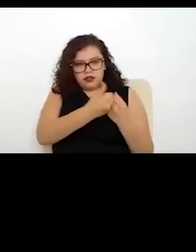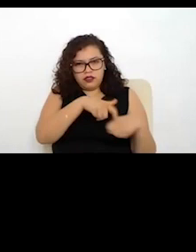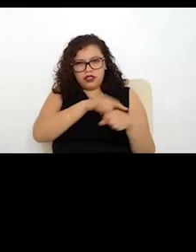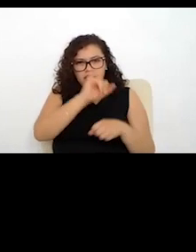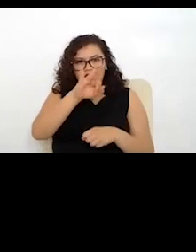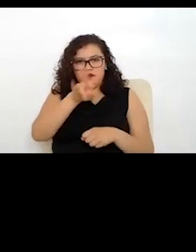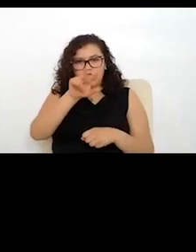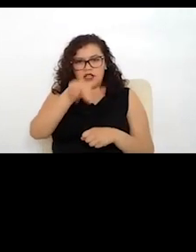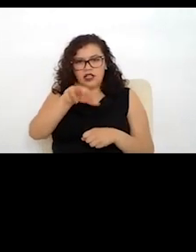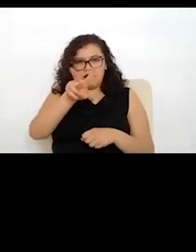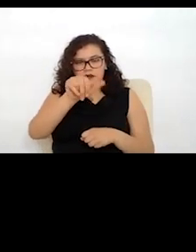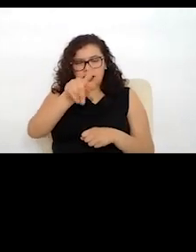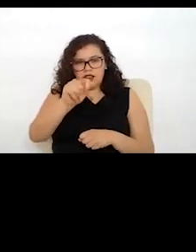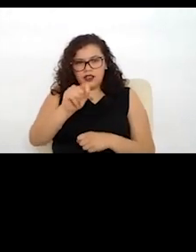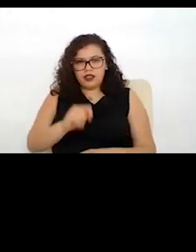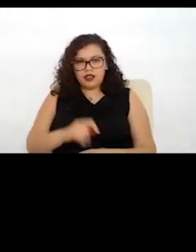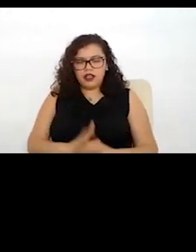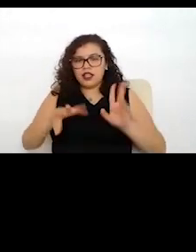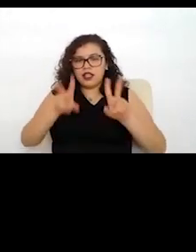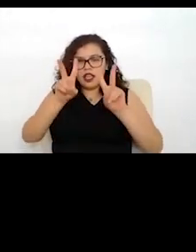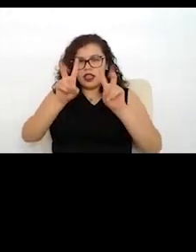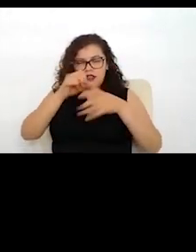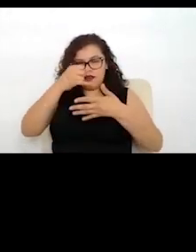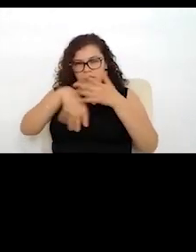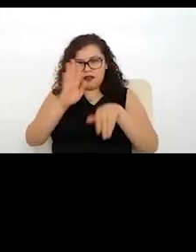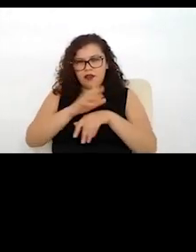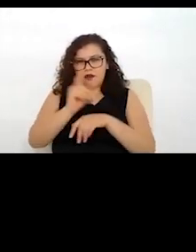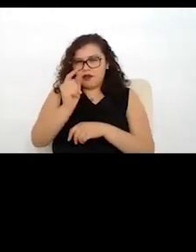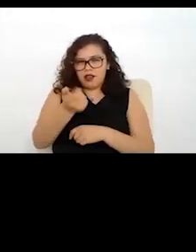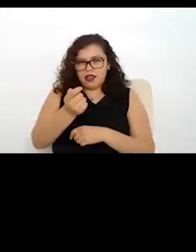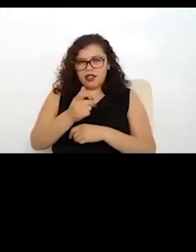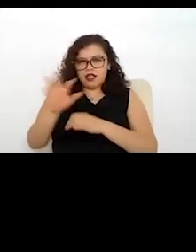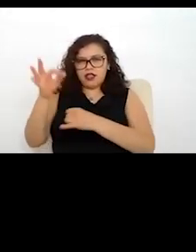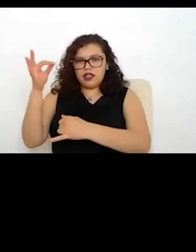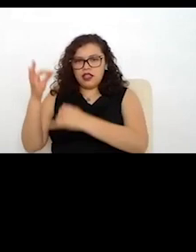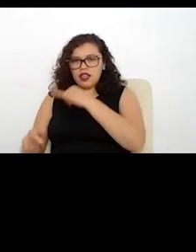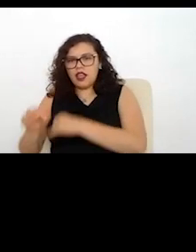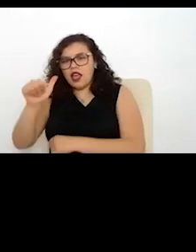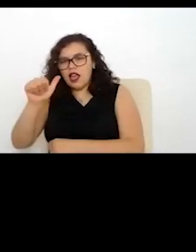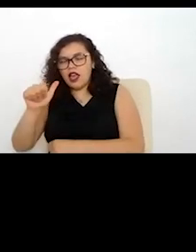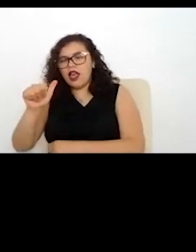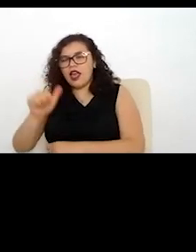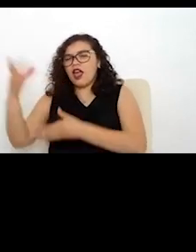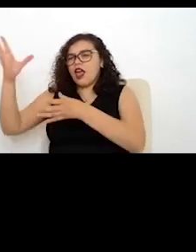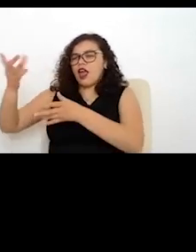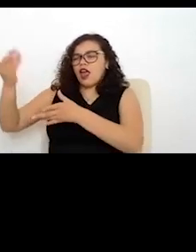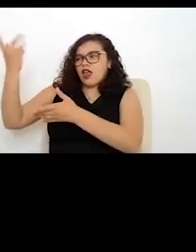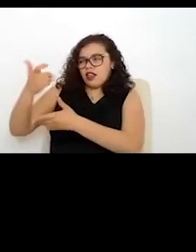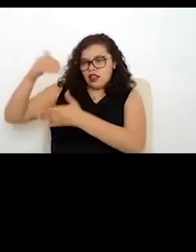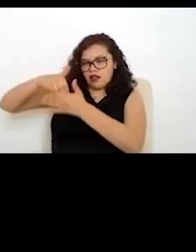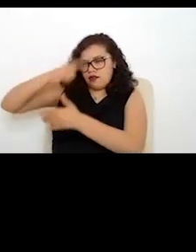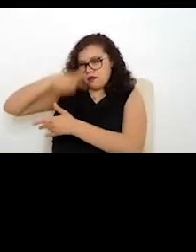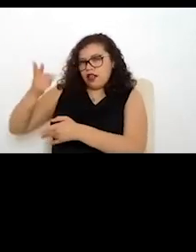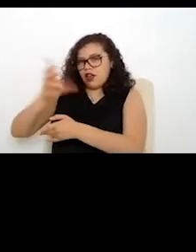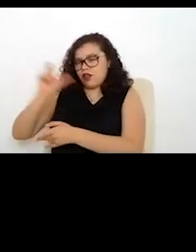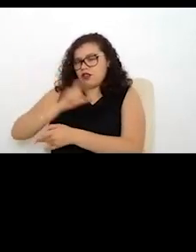que también ya lo abordamos un poco más a fondo, y finalmente el tema del ahorro para el retiro. Este es